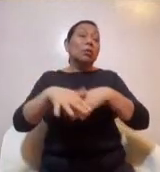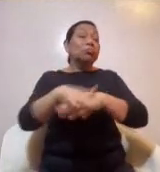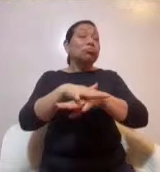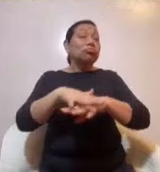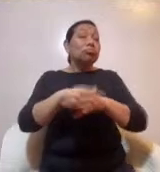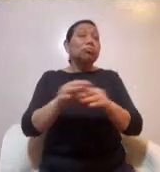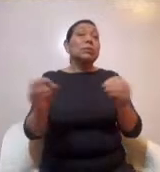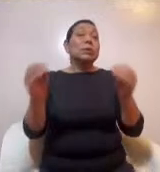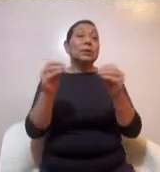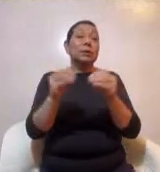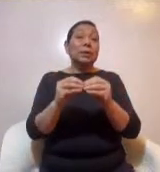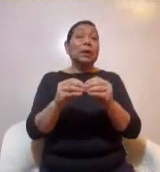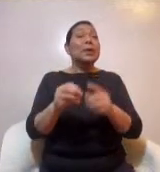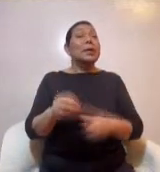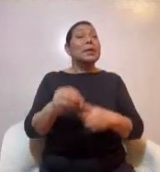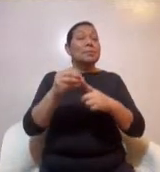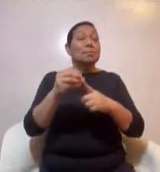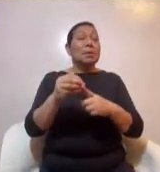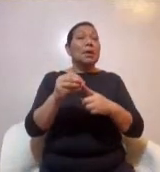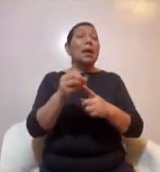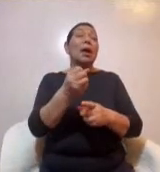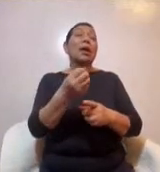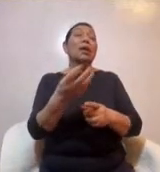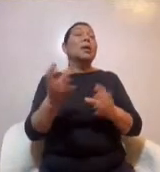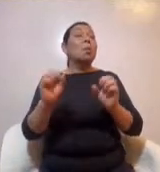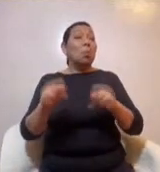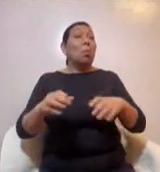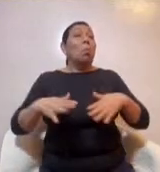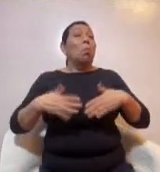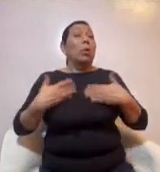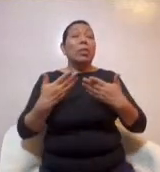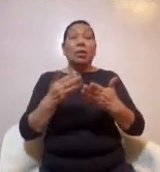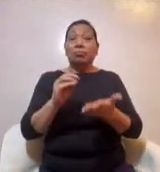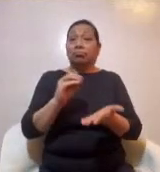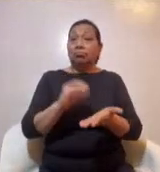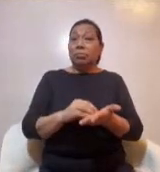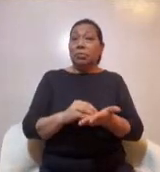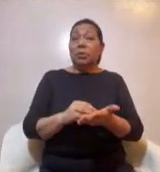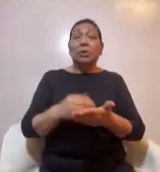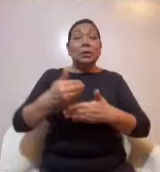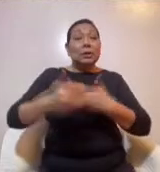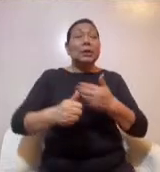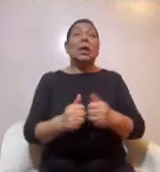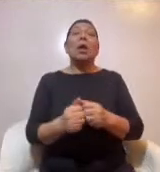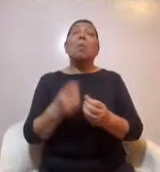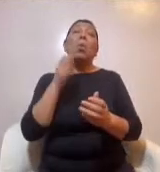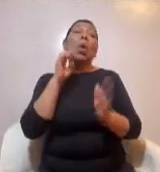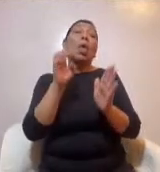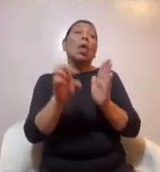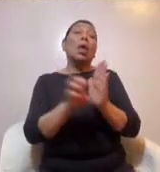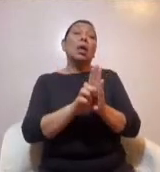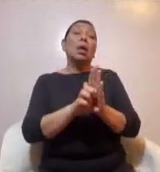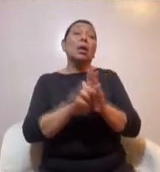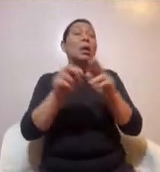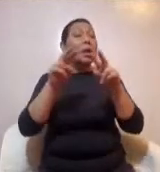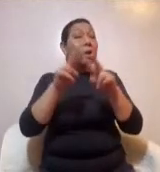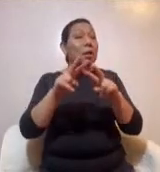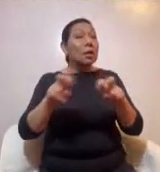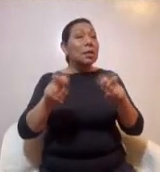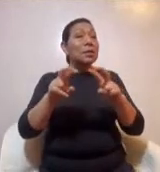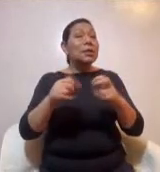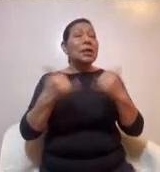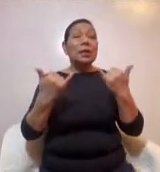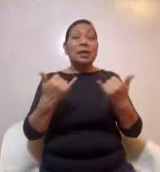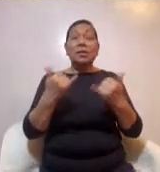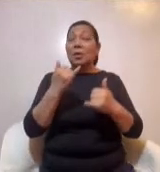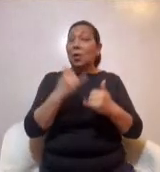también en procedimientos administrativos y especialmente en aquellos que pueden tener graves consecuencias, como por ejemplo el caso